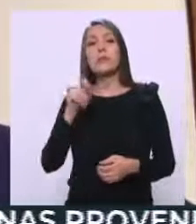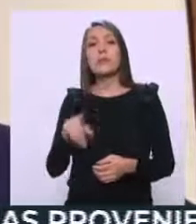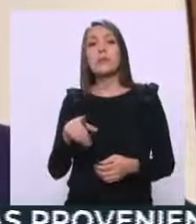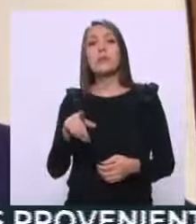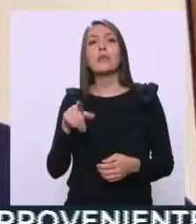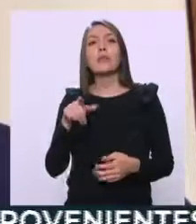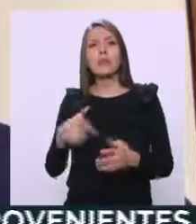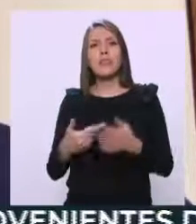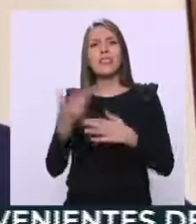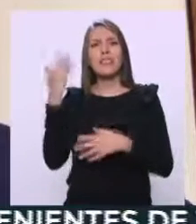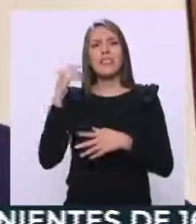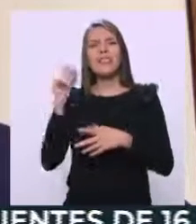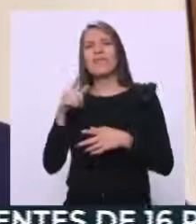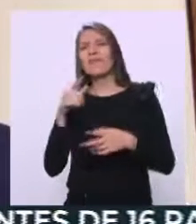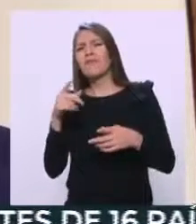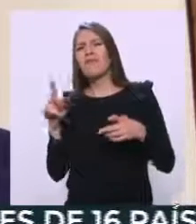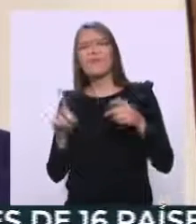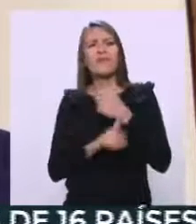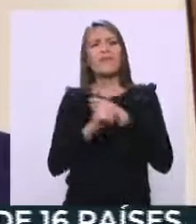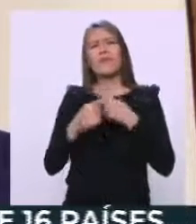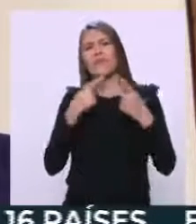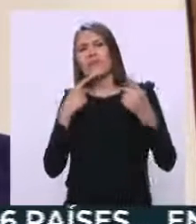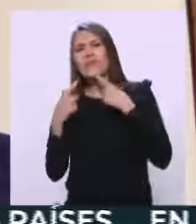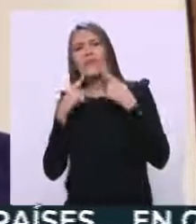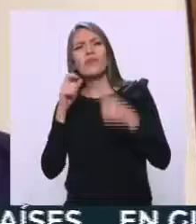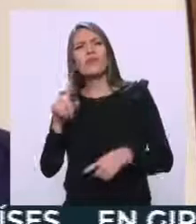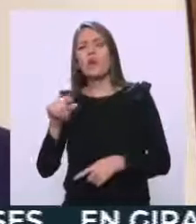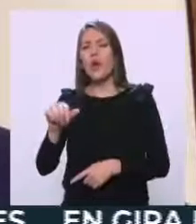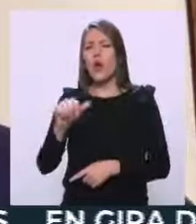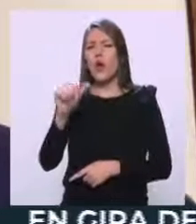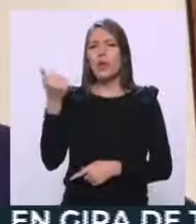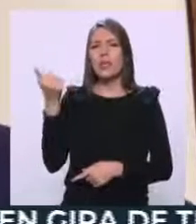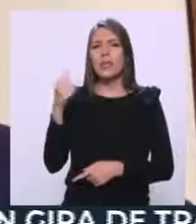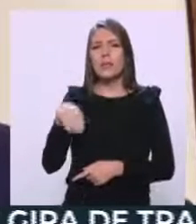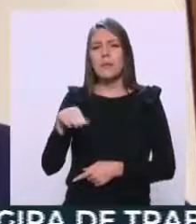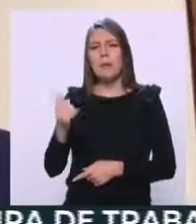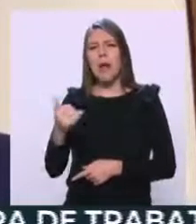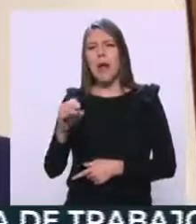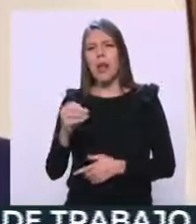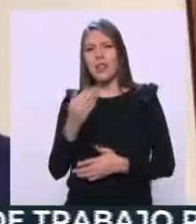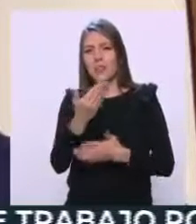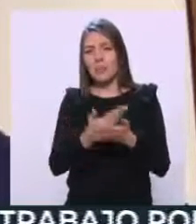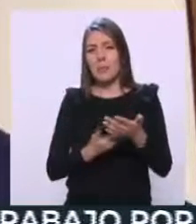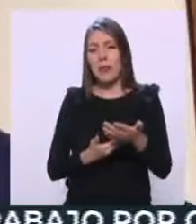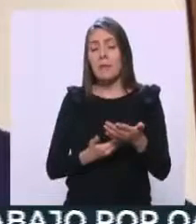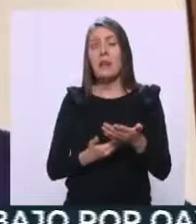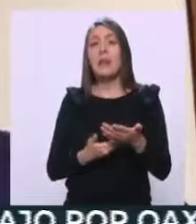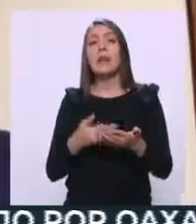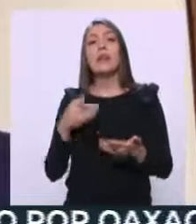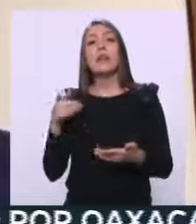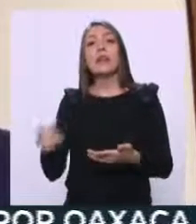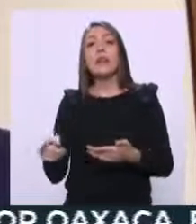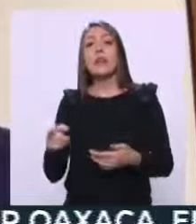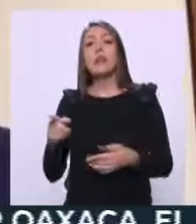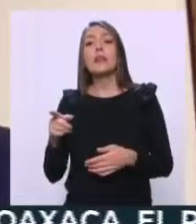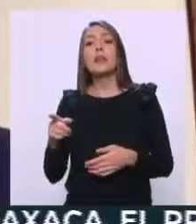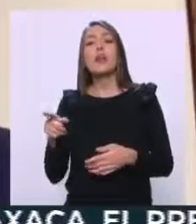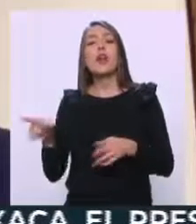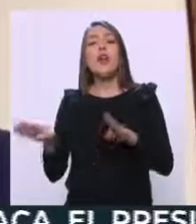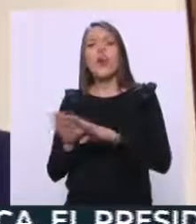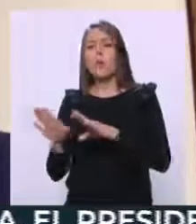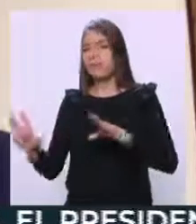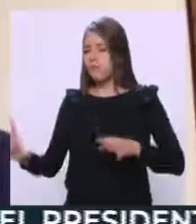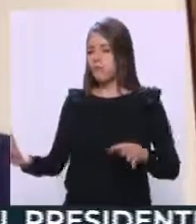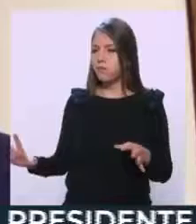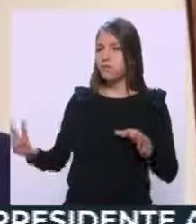debatido decreto del 11 de mayo respecto a que las Fuerzas Armadas tenían que apoyar labores de seguridad pública, desde mi punto de vista es como